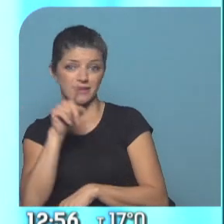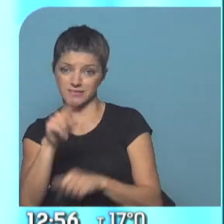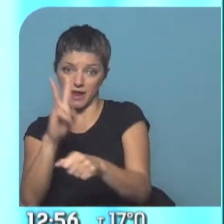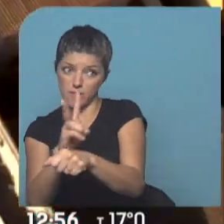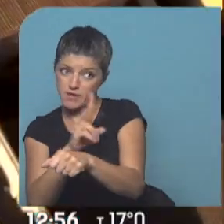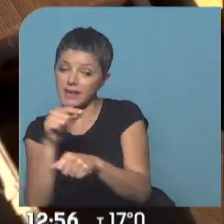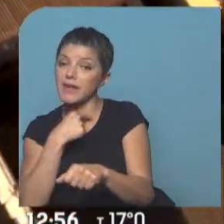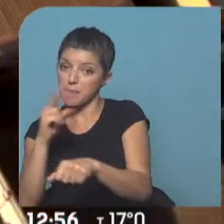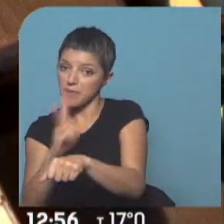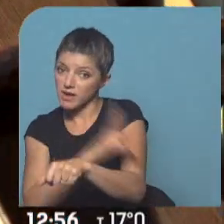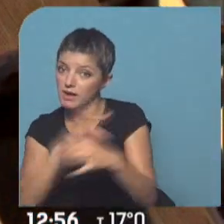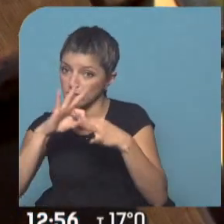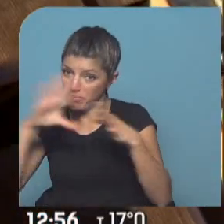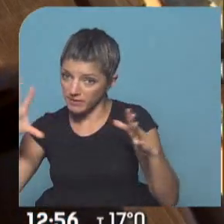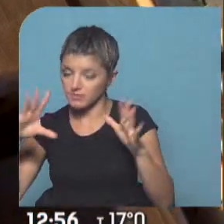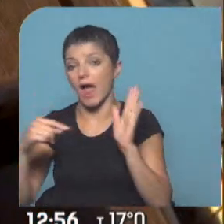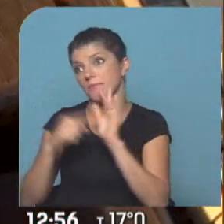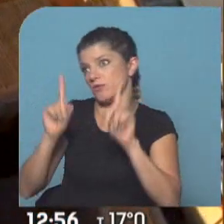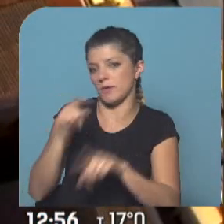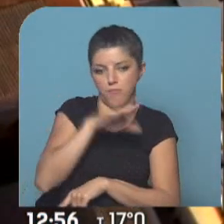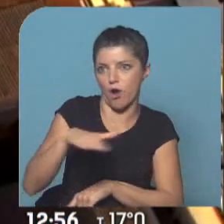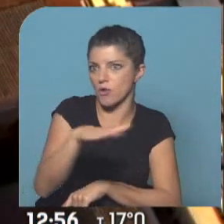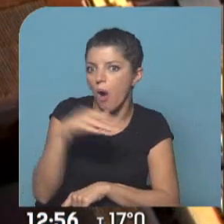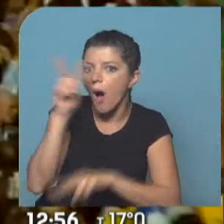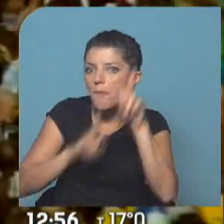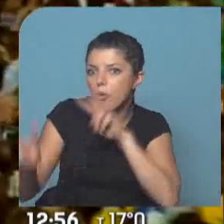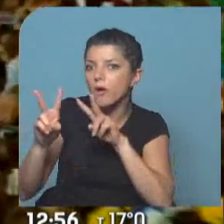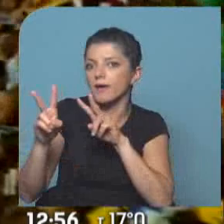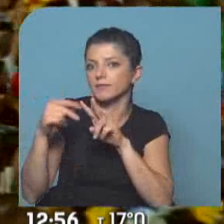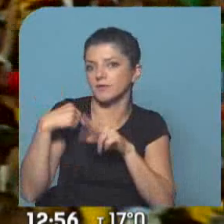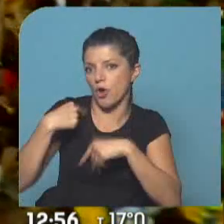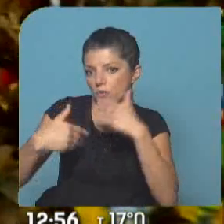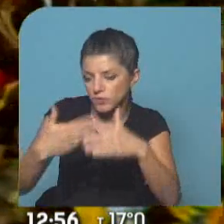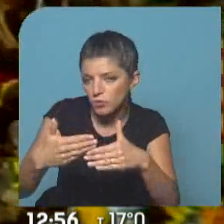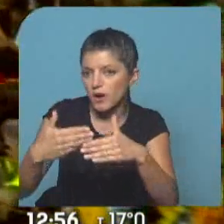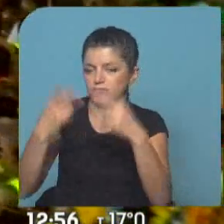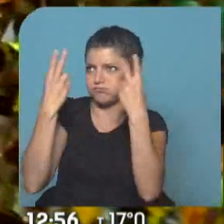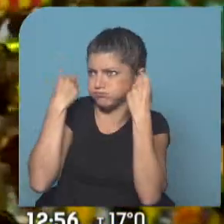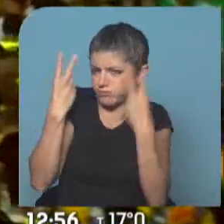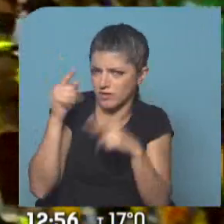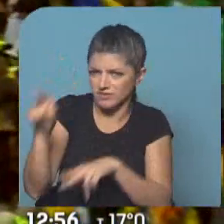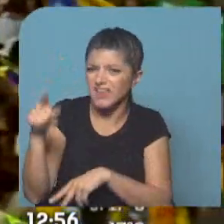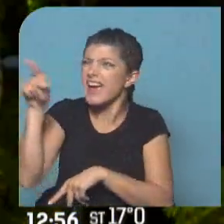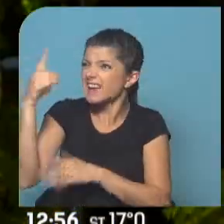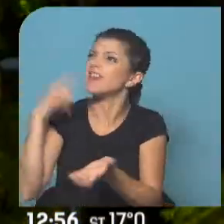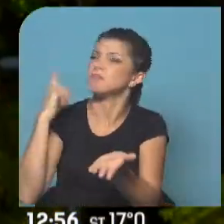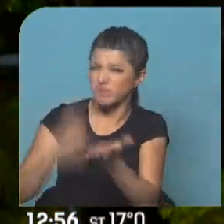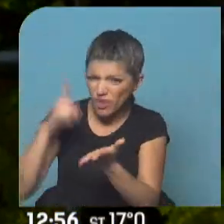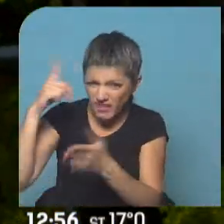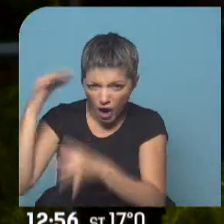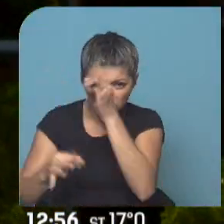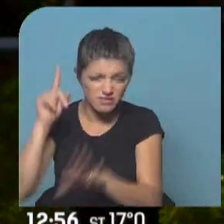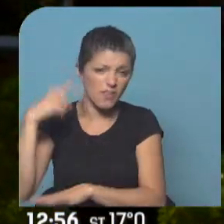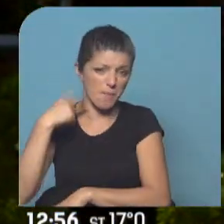más próspera. Por el otro, Cataluña buscando la secesión y lanzada a la desobediencia de las sentencias judiciales que decretaron